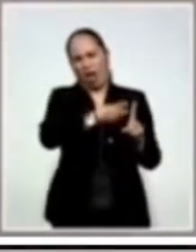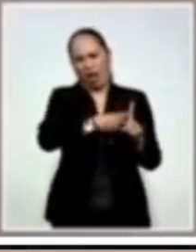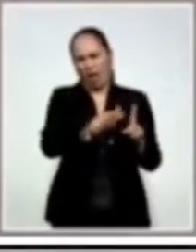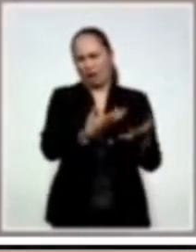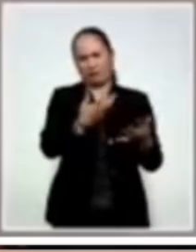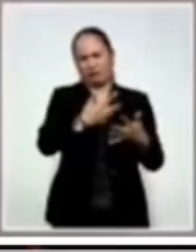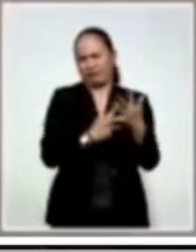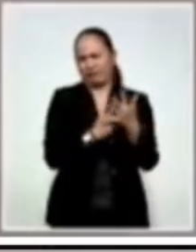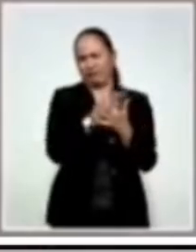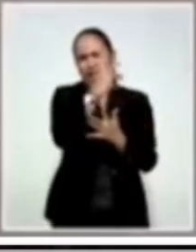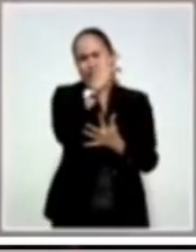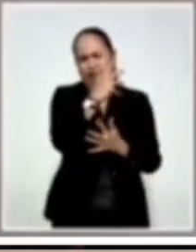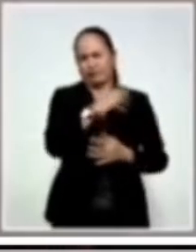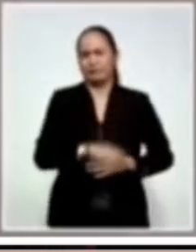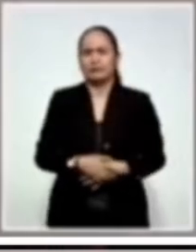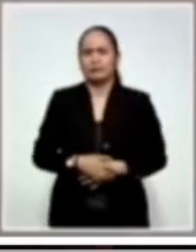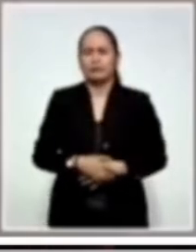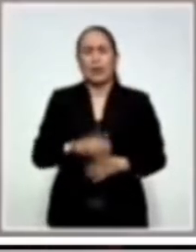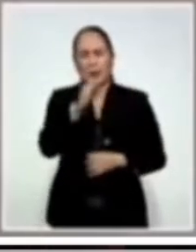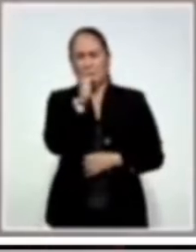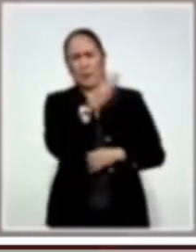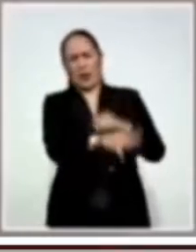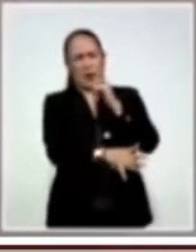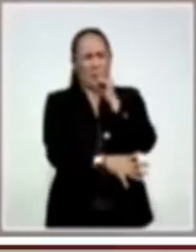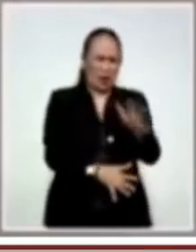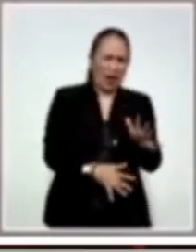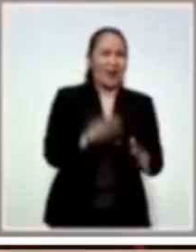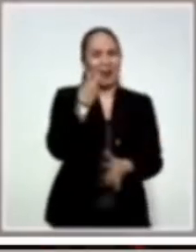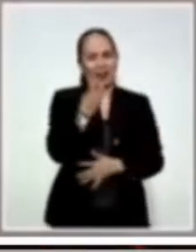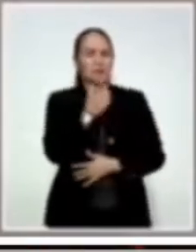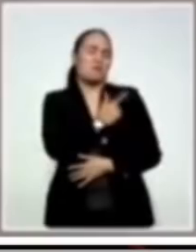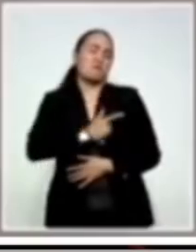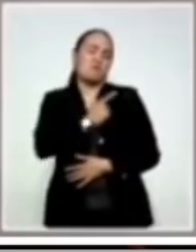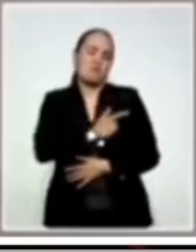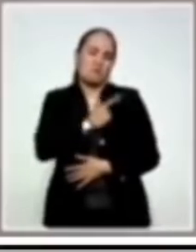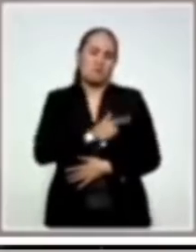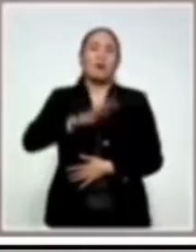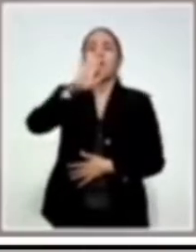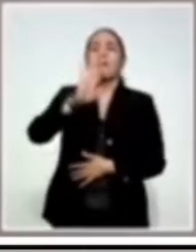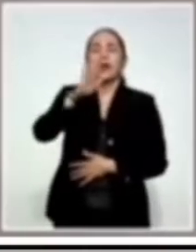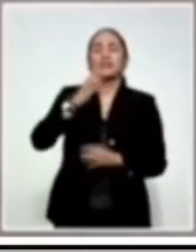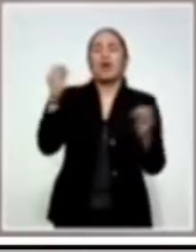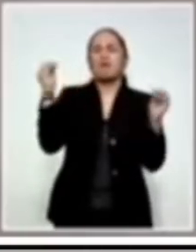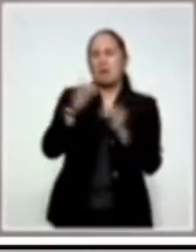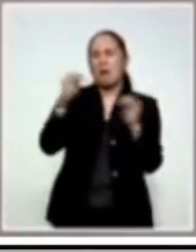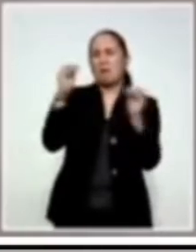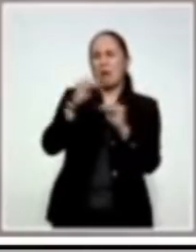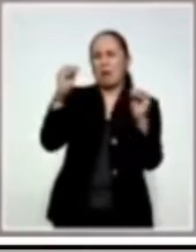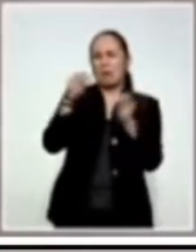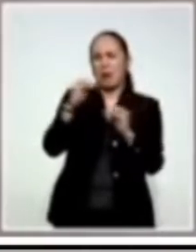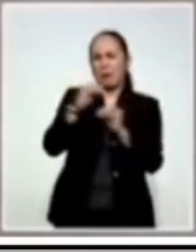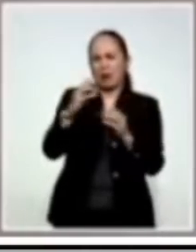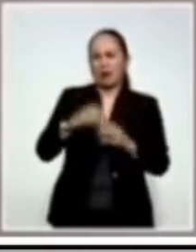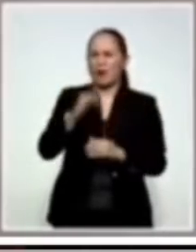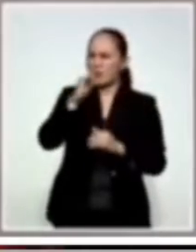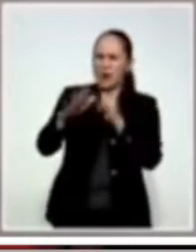haber. Y si son insultos, les da más gusto porque parece que el debate quieren suplir con insultos lo